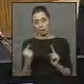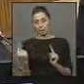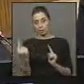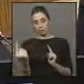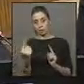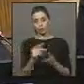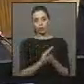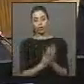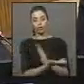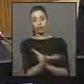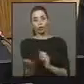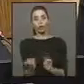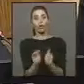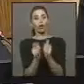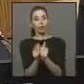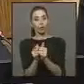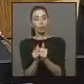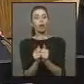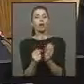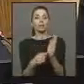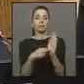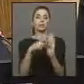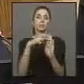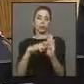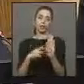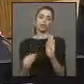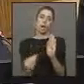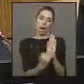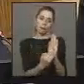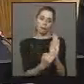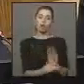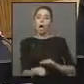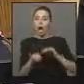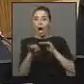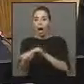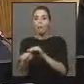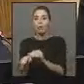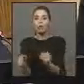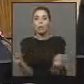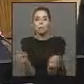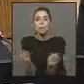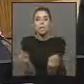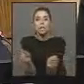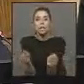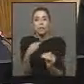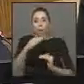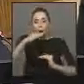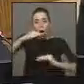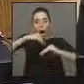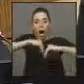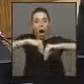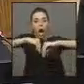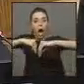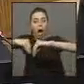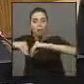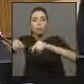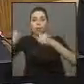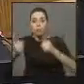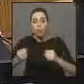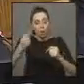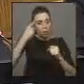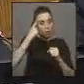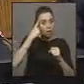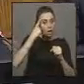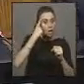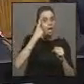a todos los colegas, debe ser apoyado para apoyar entonces a la pequeña agricultura y darle la posibilidad de